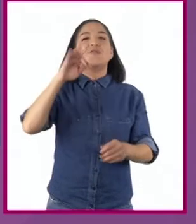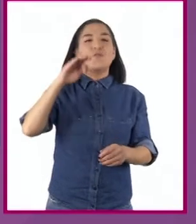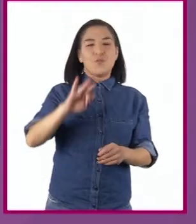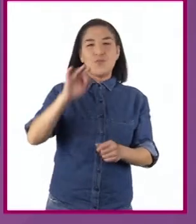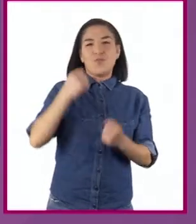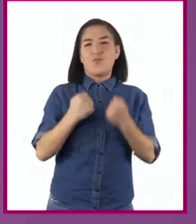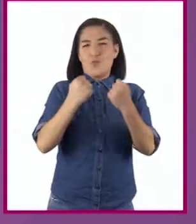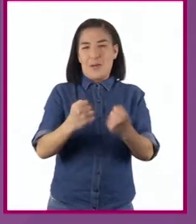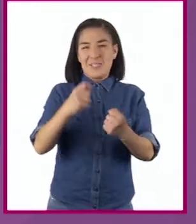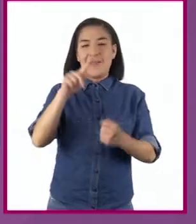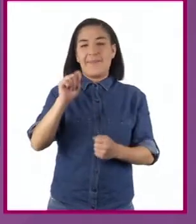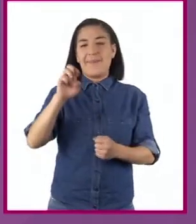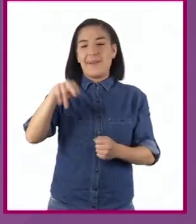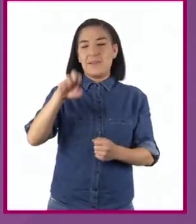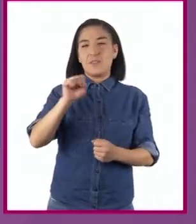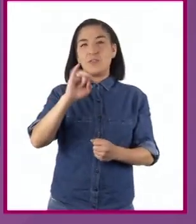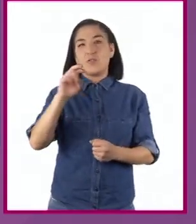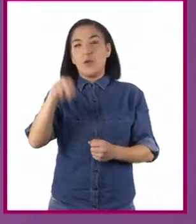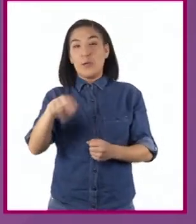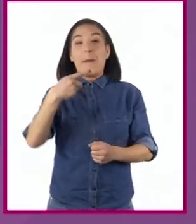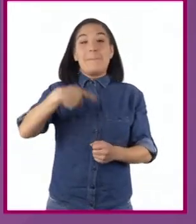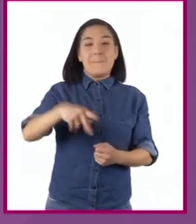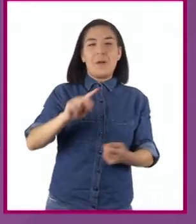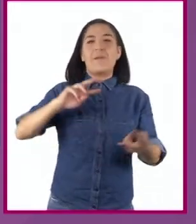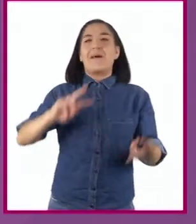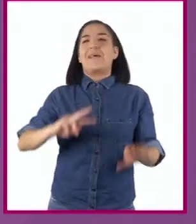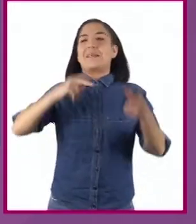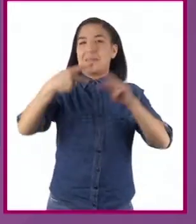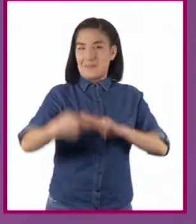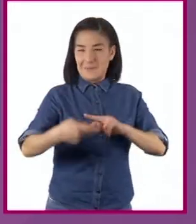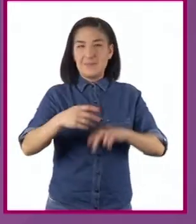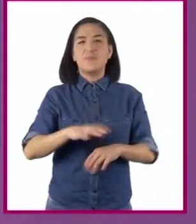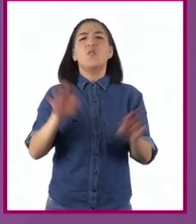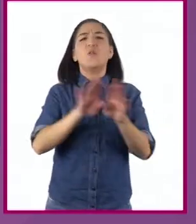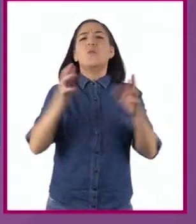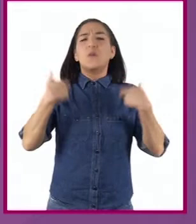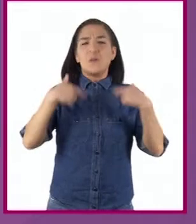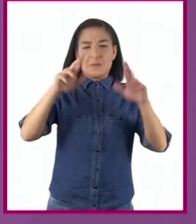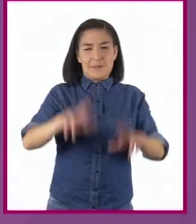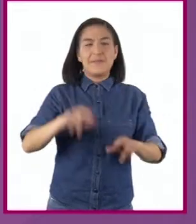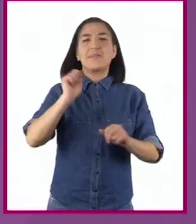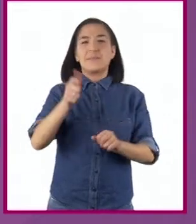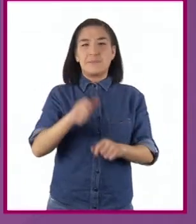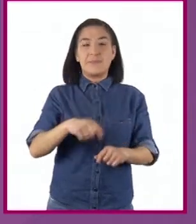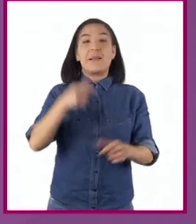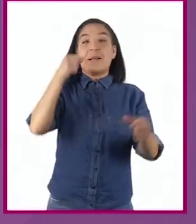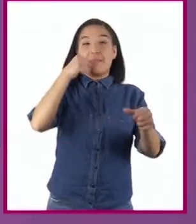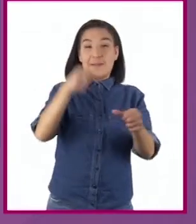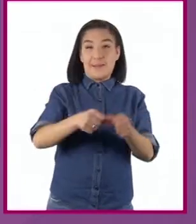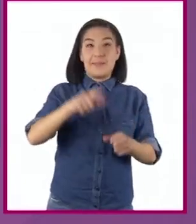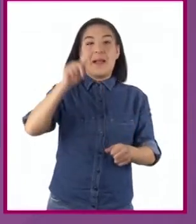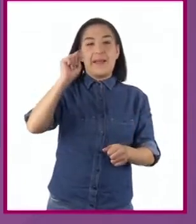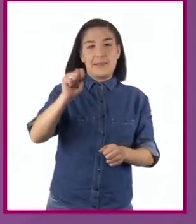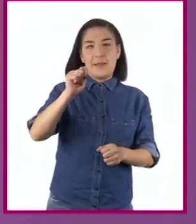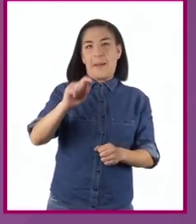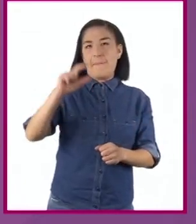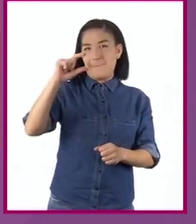tensión, pero en sentido contrario. La fuerza de tensión se representa con una letra T mayúscula.